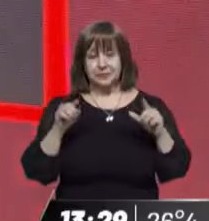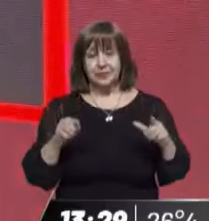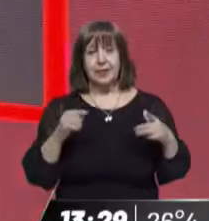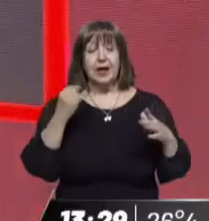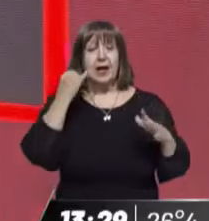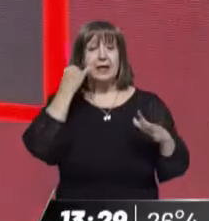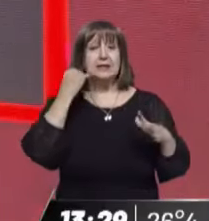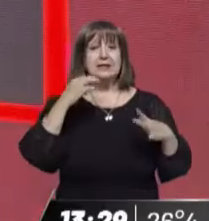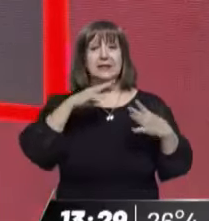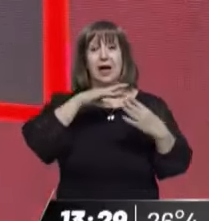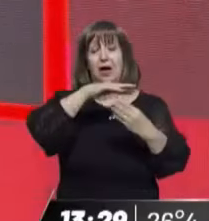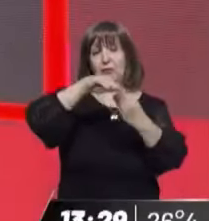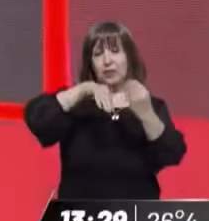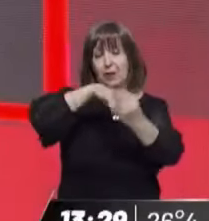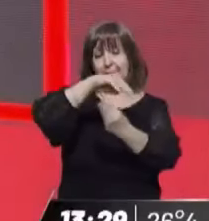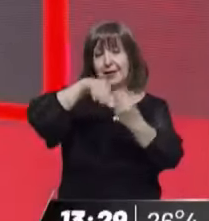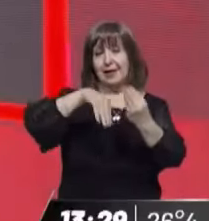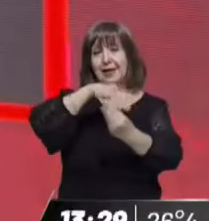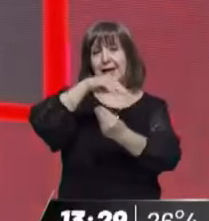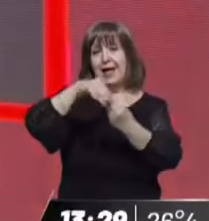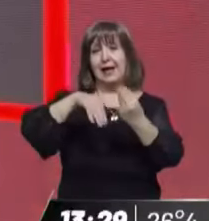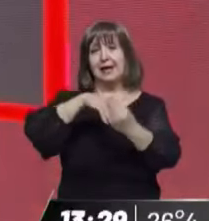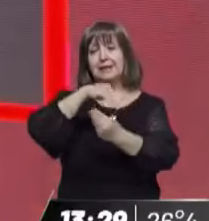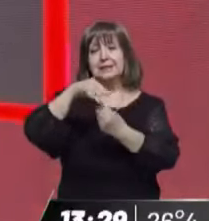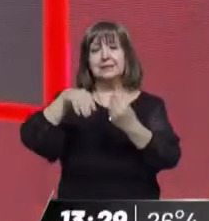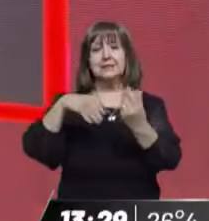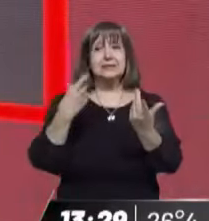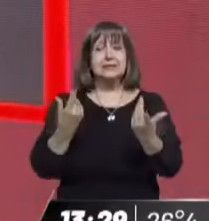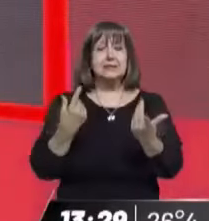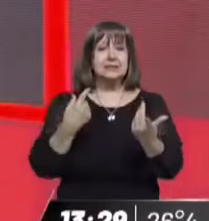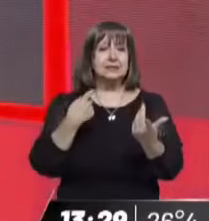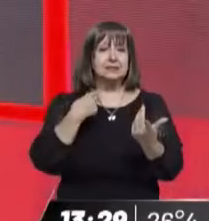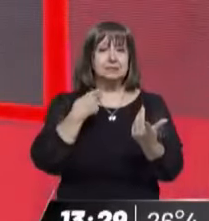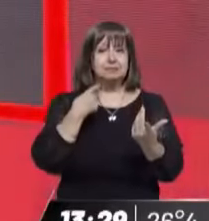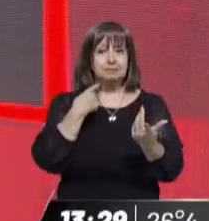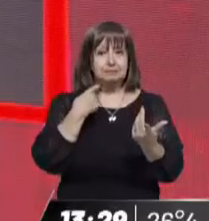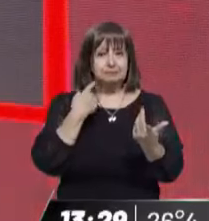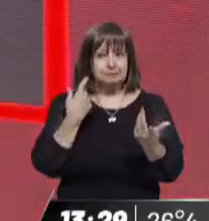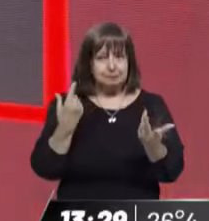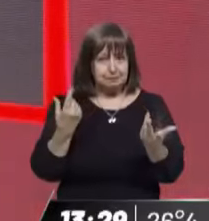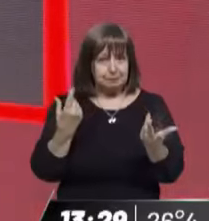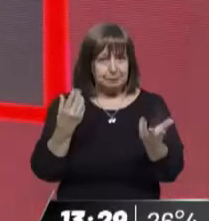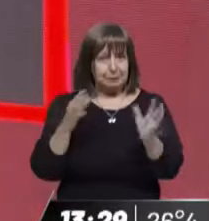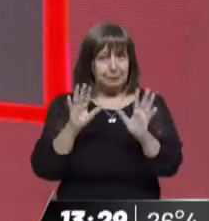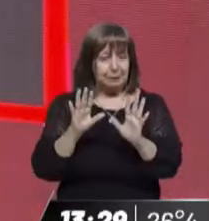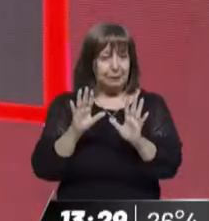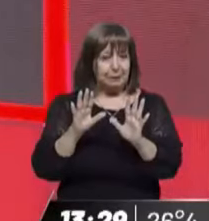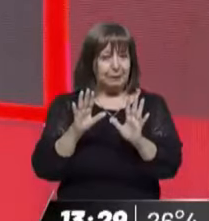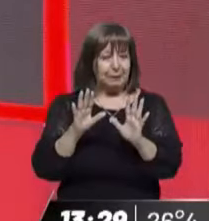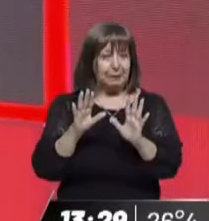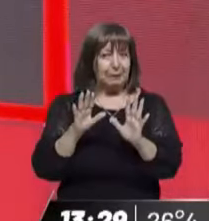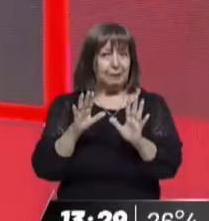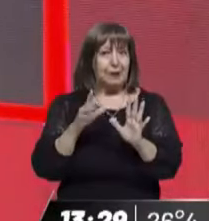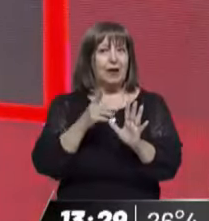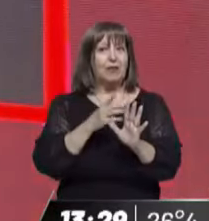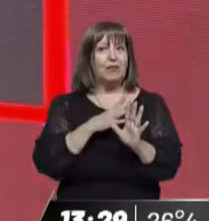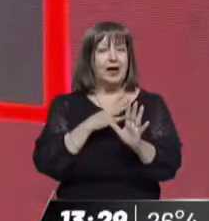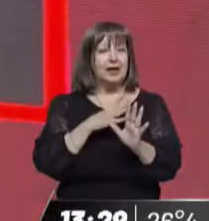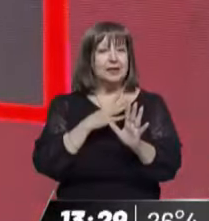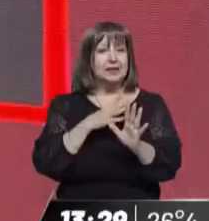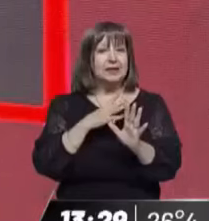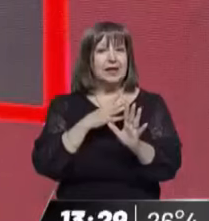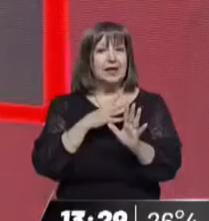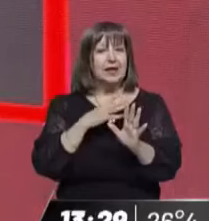El escándalo de la familia real tiene un pequeño descanso, pero en realidad continúan las teorías de qué es lo que